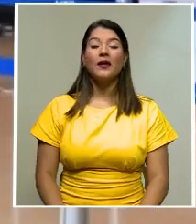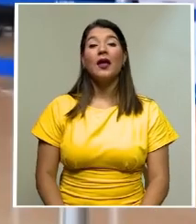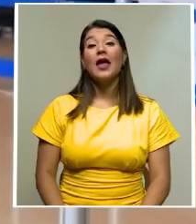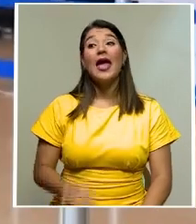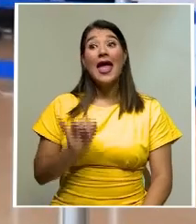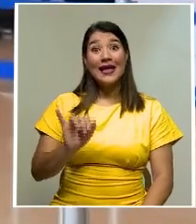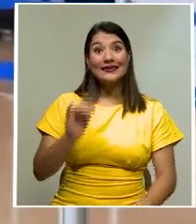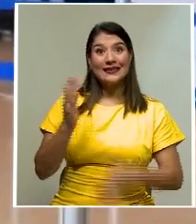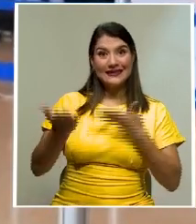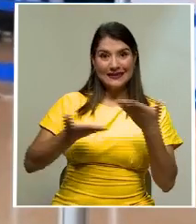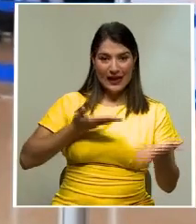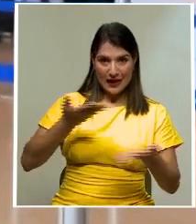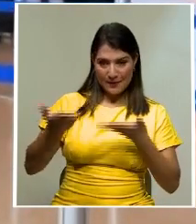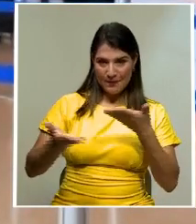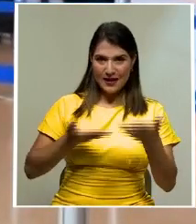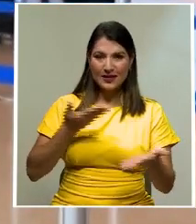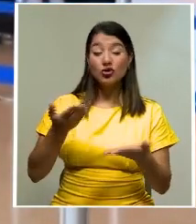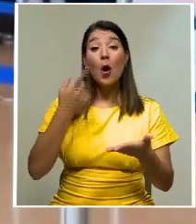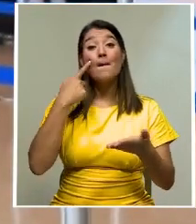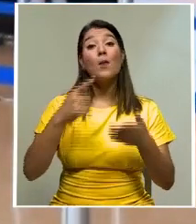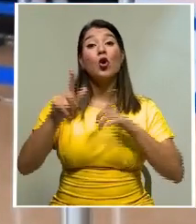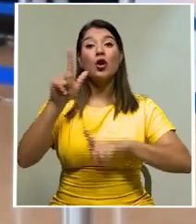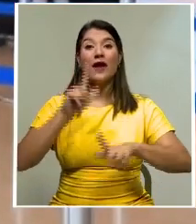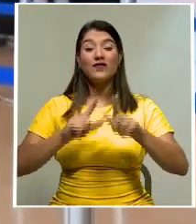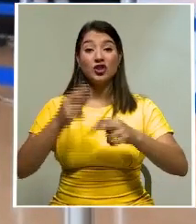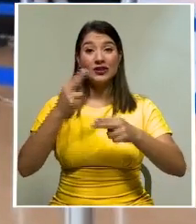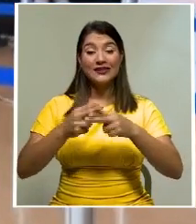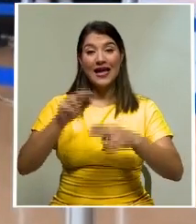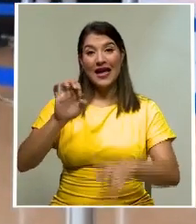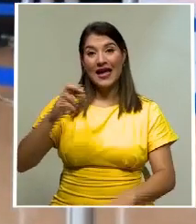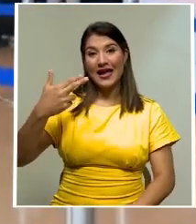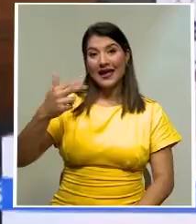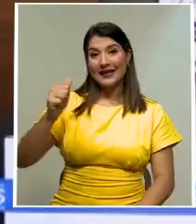del servicio se dará a través del laboratorio Sechandi. El